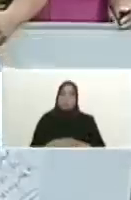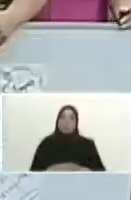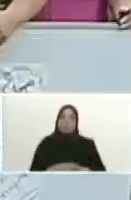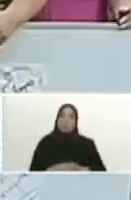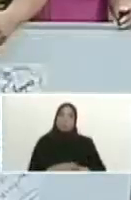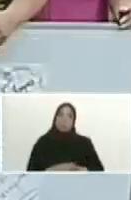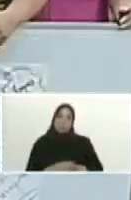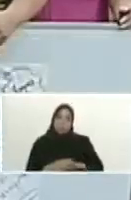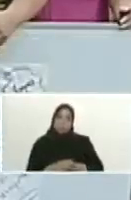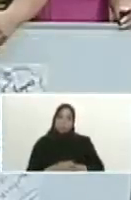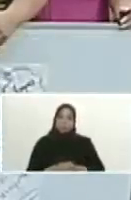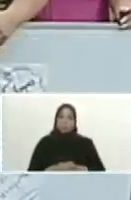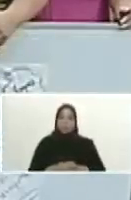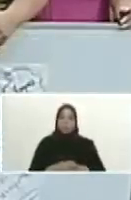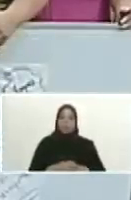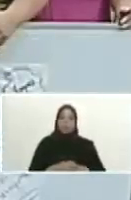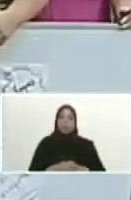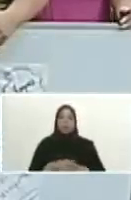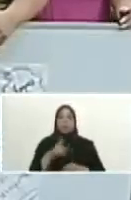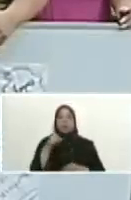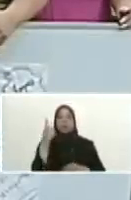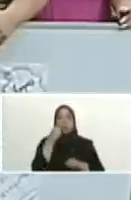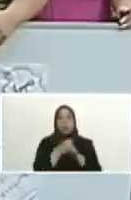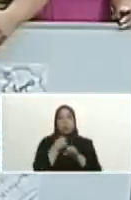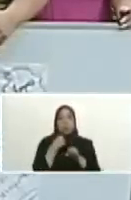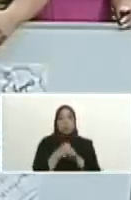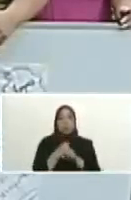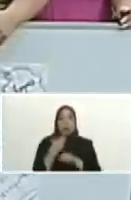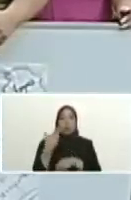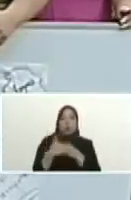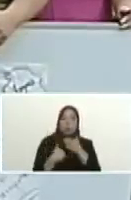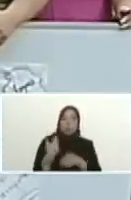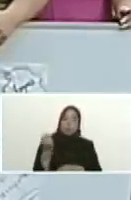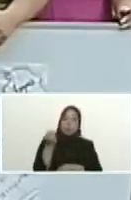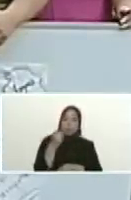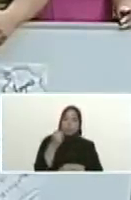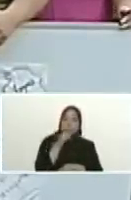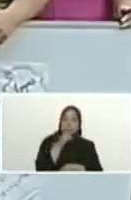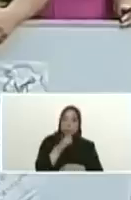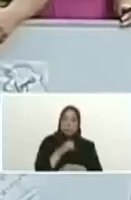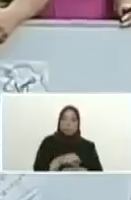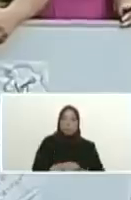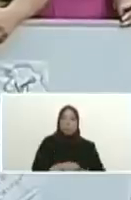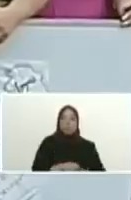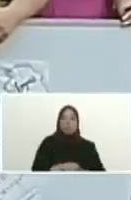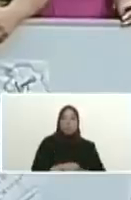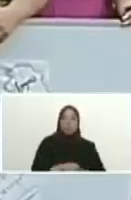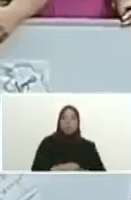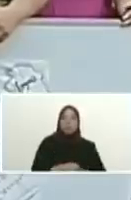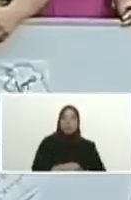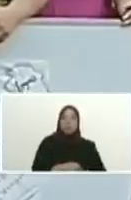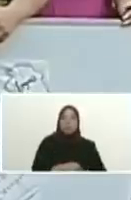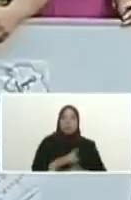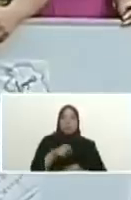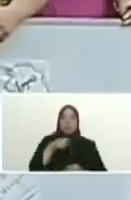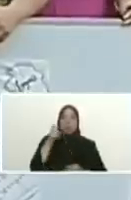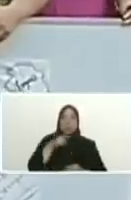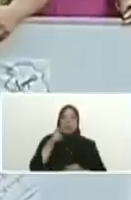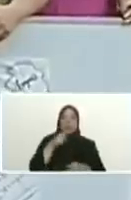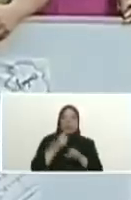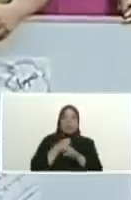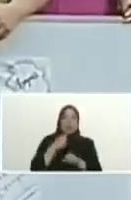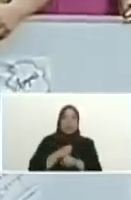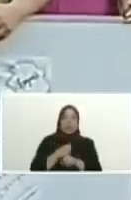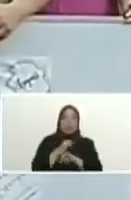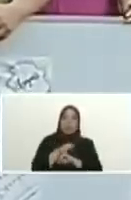caso que se llegara a presentar alguna tragedia mayor este de verdad lo que más necesitaríamos es